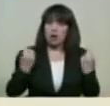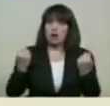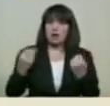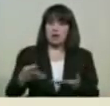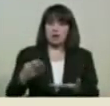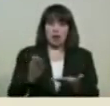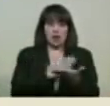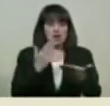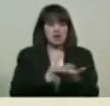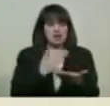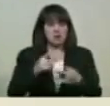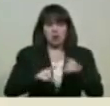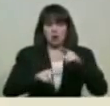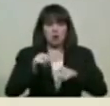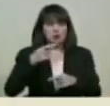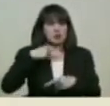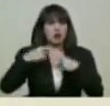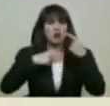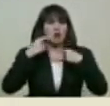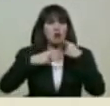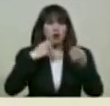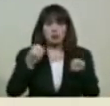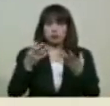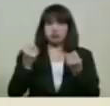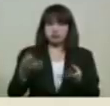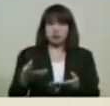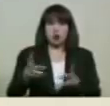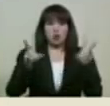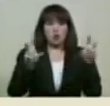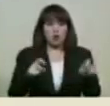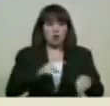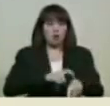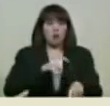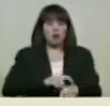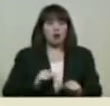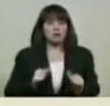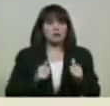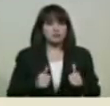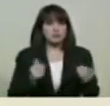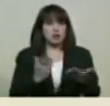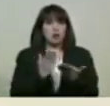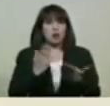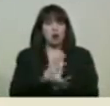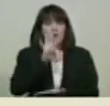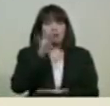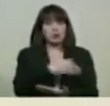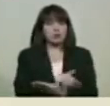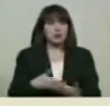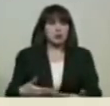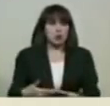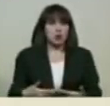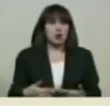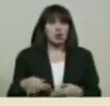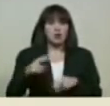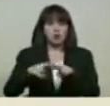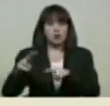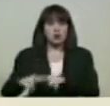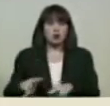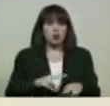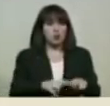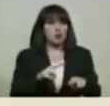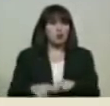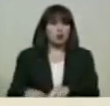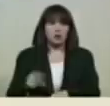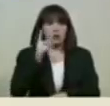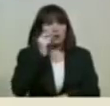útiles escolares que serán repartidos para el nuevo periodo escolar para 4 millones de nuestros niños y de